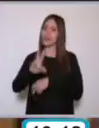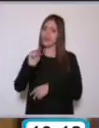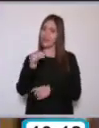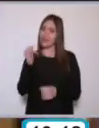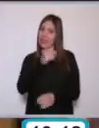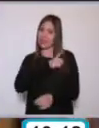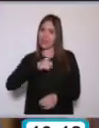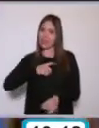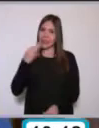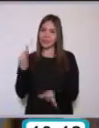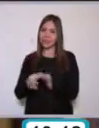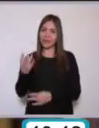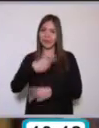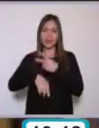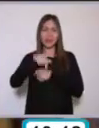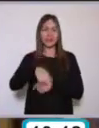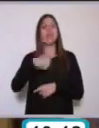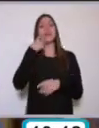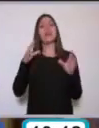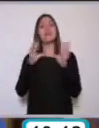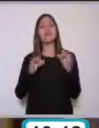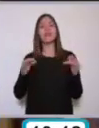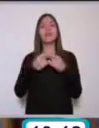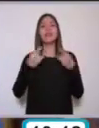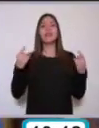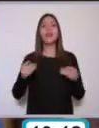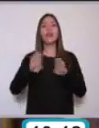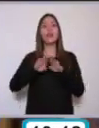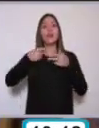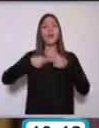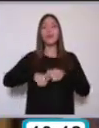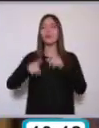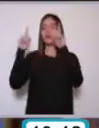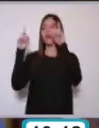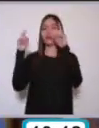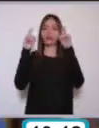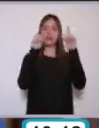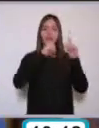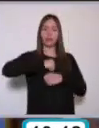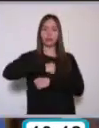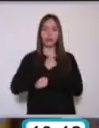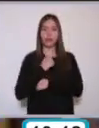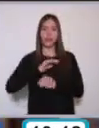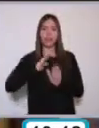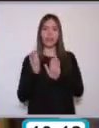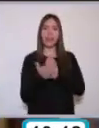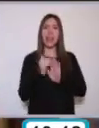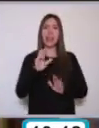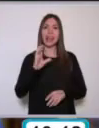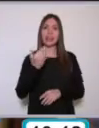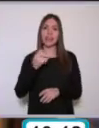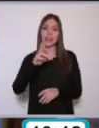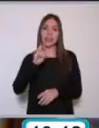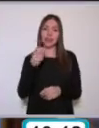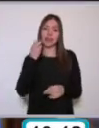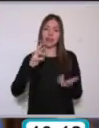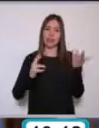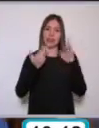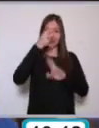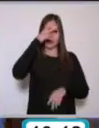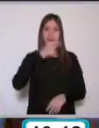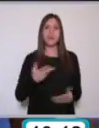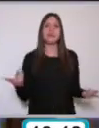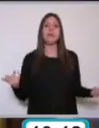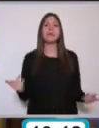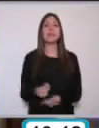Contando estas historias de cómo se genera este archivo fotográfico A a ver. partir de la Revolución Mexicana y de este suceso, ¿no? Entonces, Sí. bueno, ¿qué pasó este 20 de